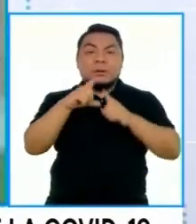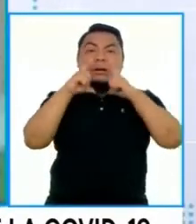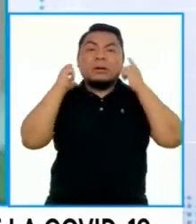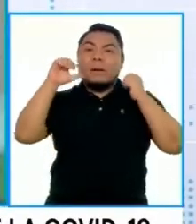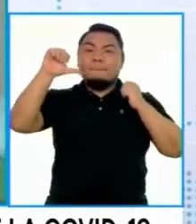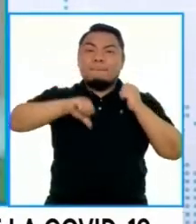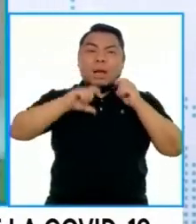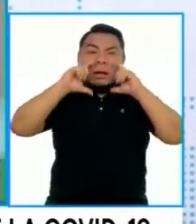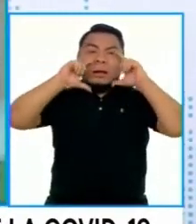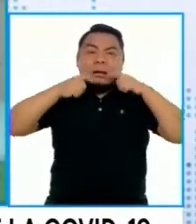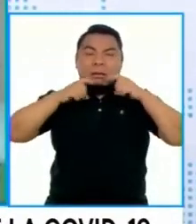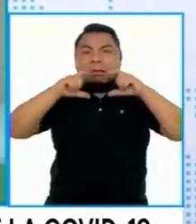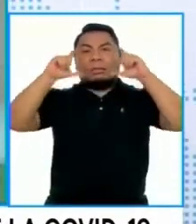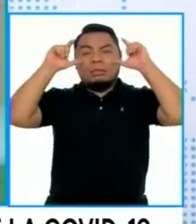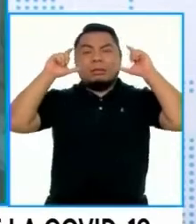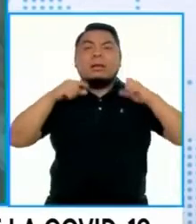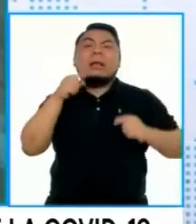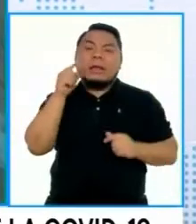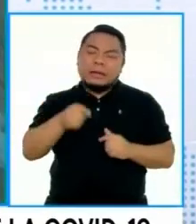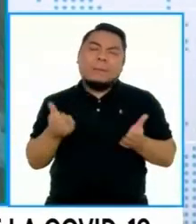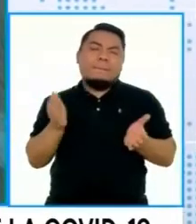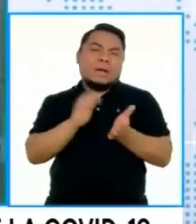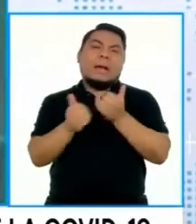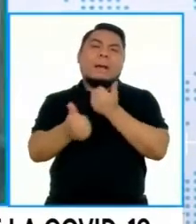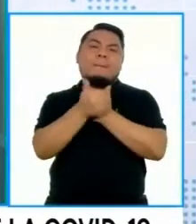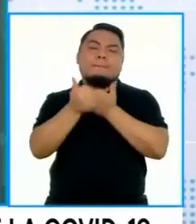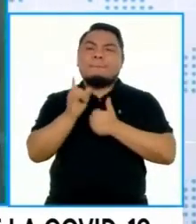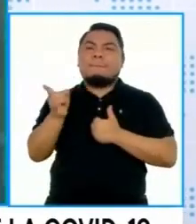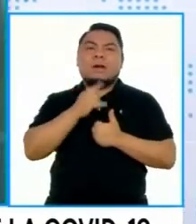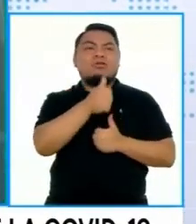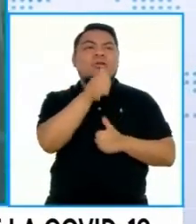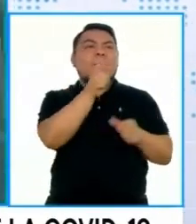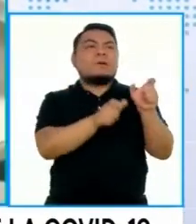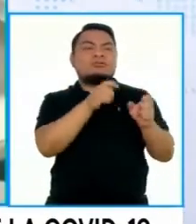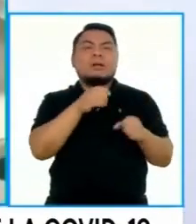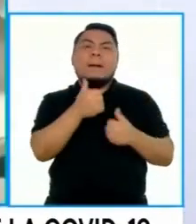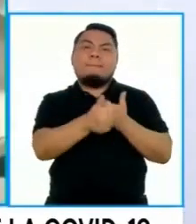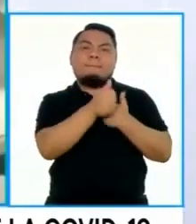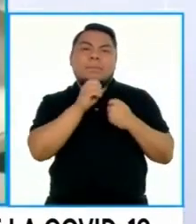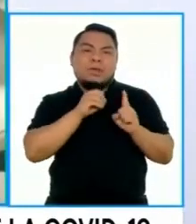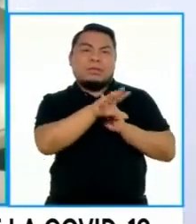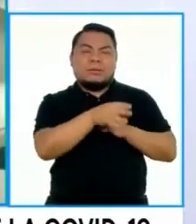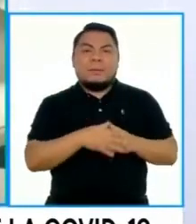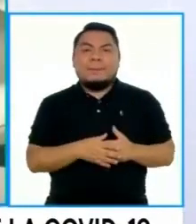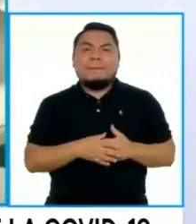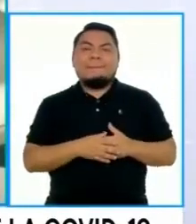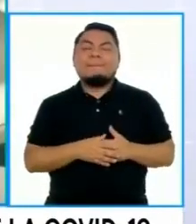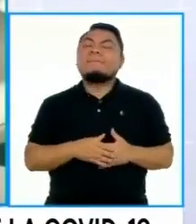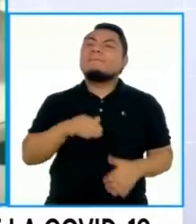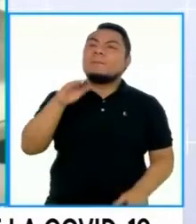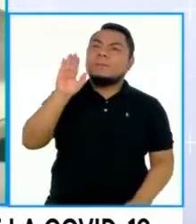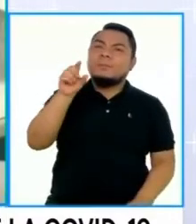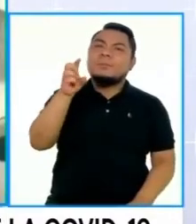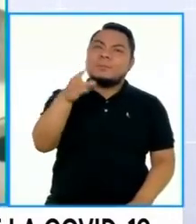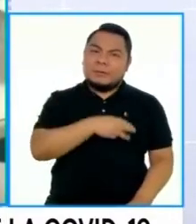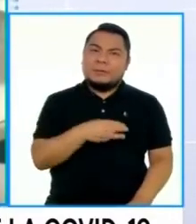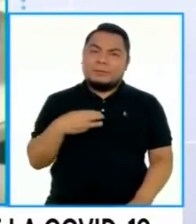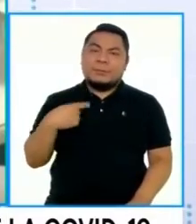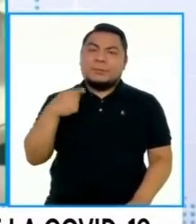mal, nos exponemos y exponemos a otras personas. Ahora, ministra, si bien usted